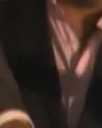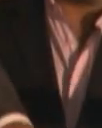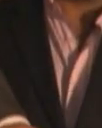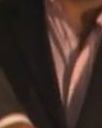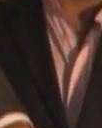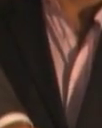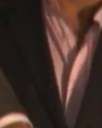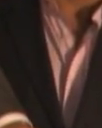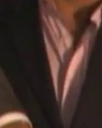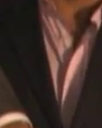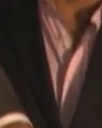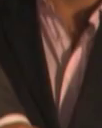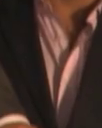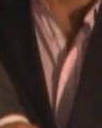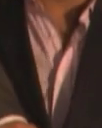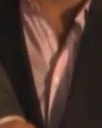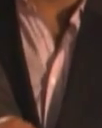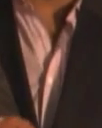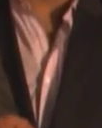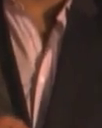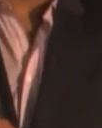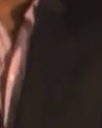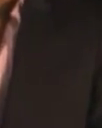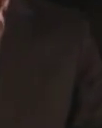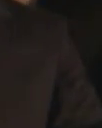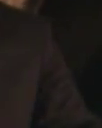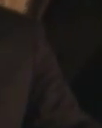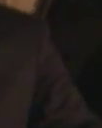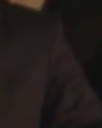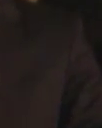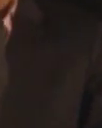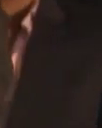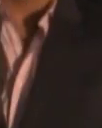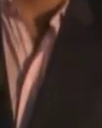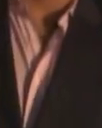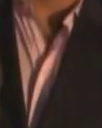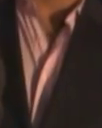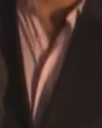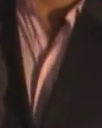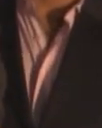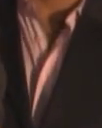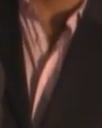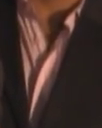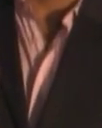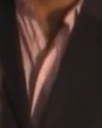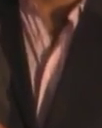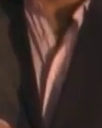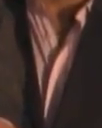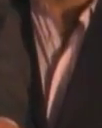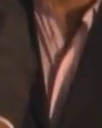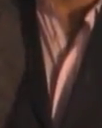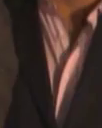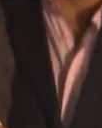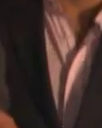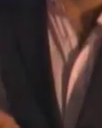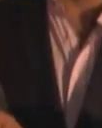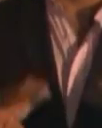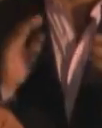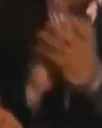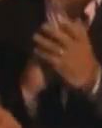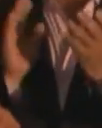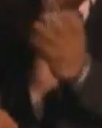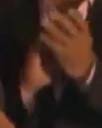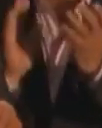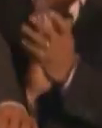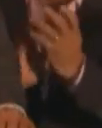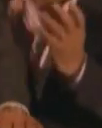que lo sigan haciendo, porque significa que nuestra revolución va por el camino correcto, va por el camino del